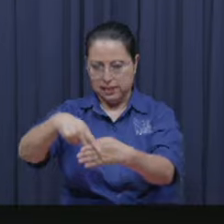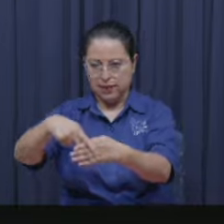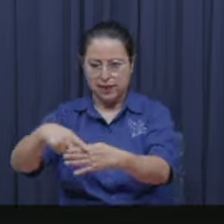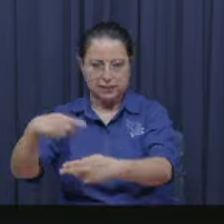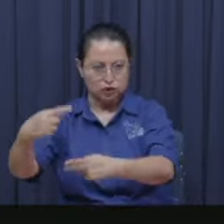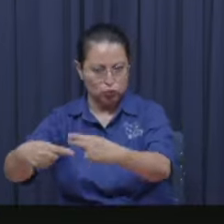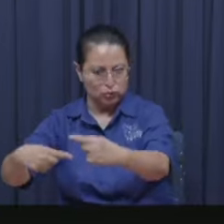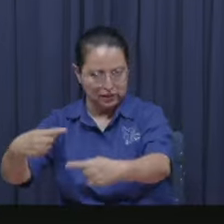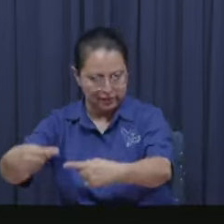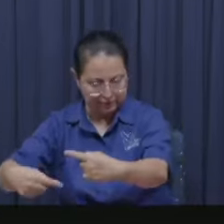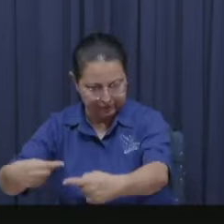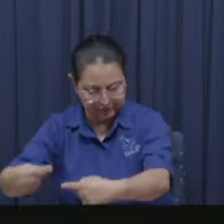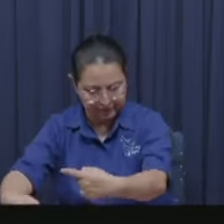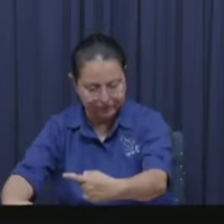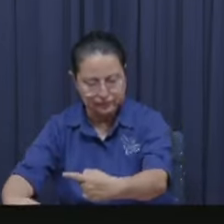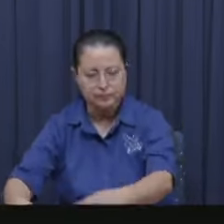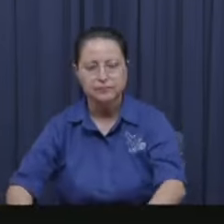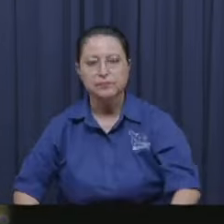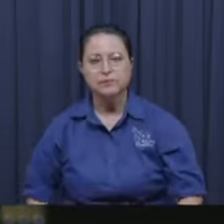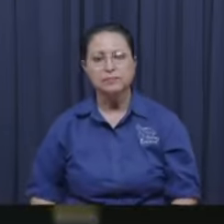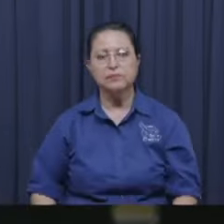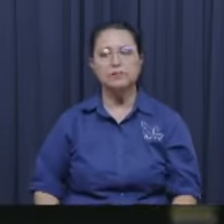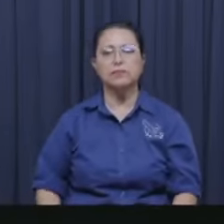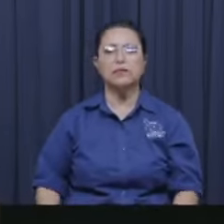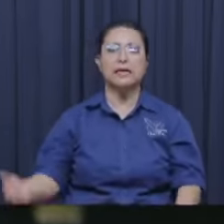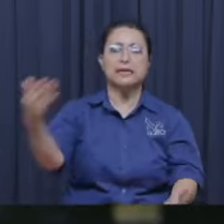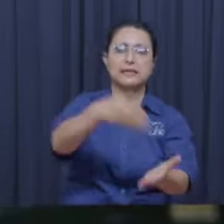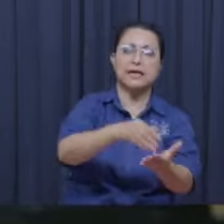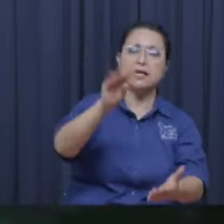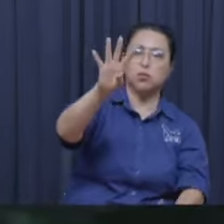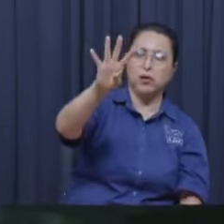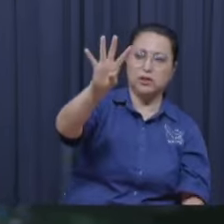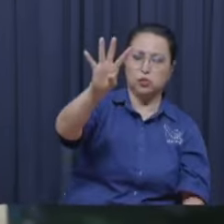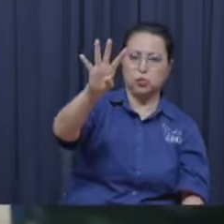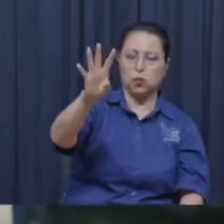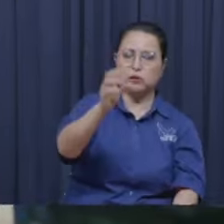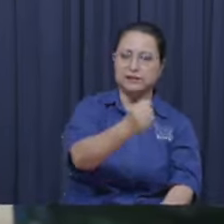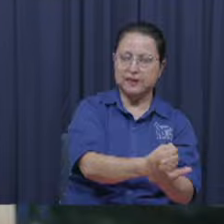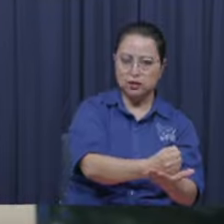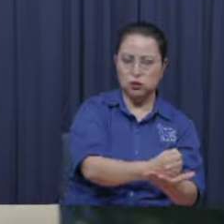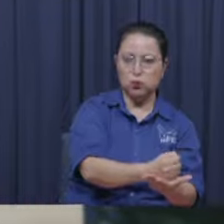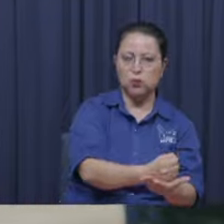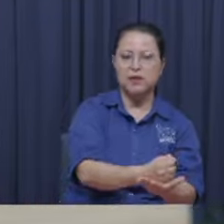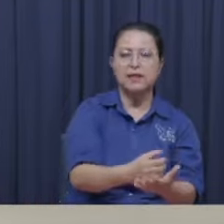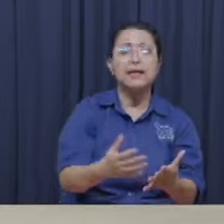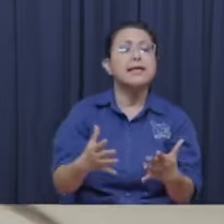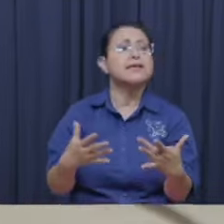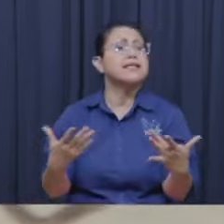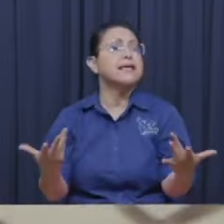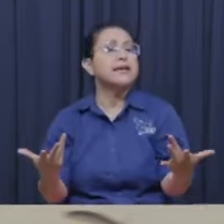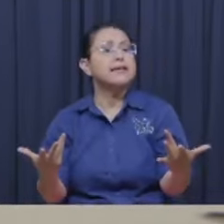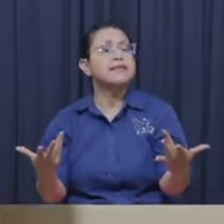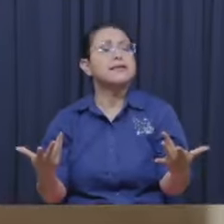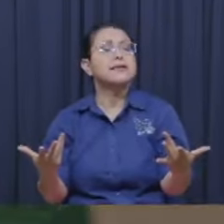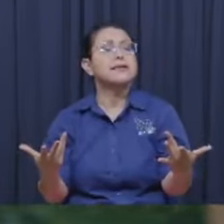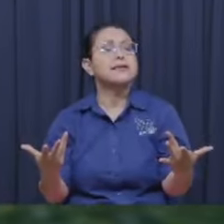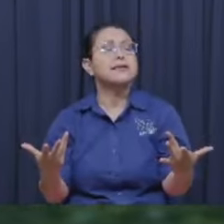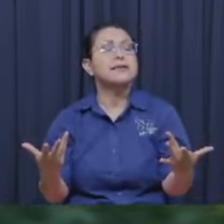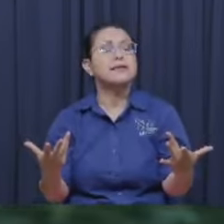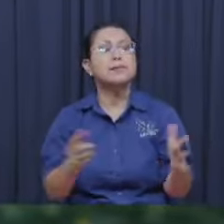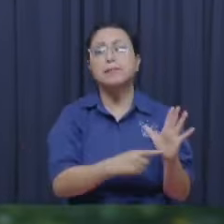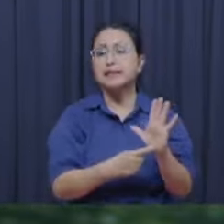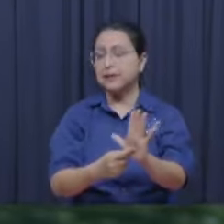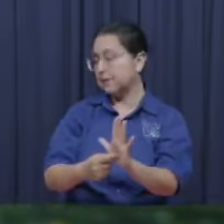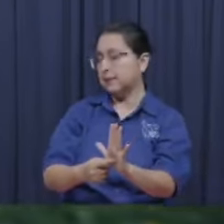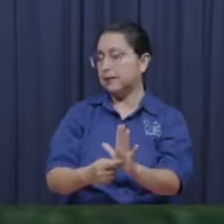sucesivamente hasta que llega al cuarto. Entonces, aquí lo que tenemos que averiguar es quién es quién y